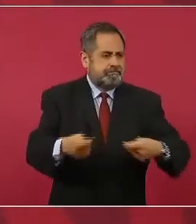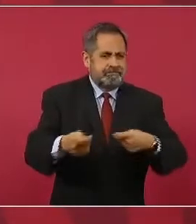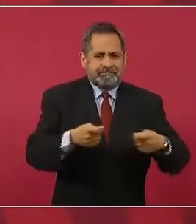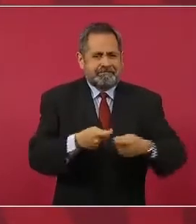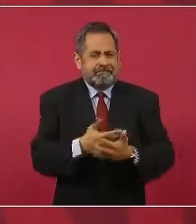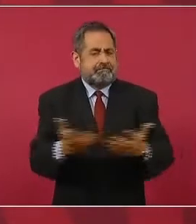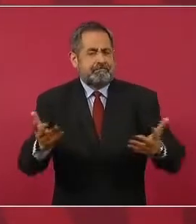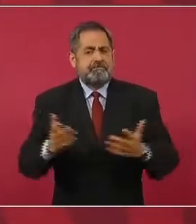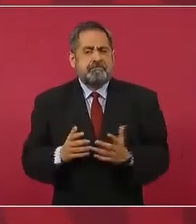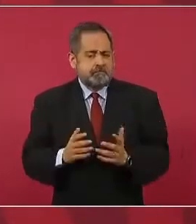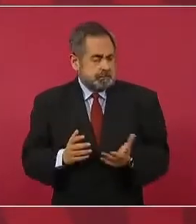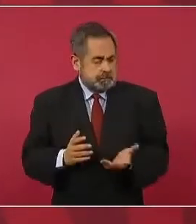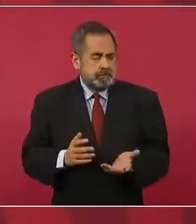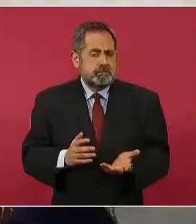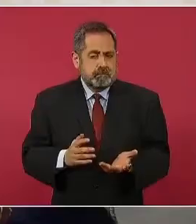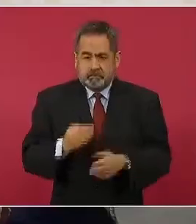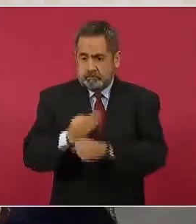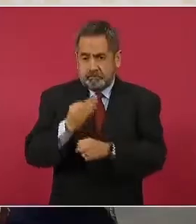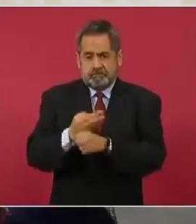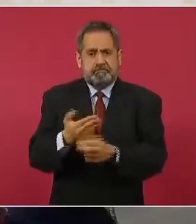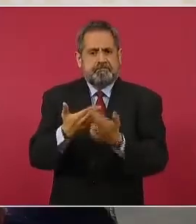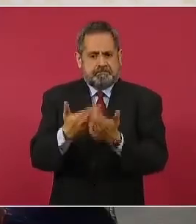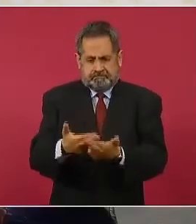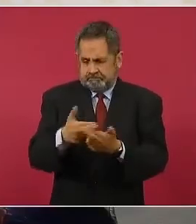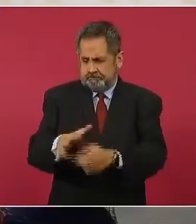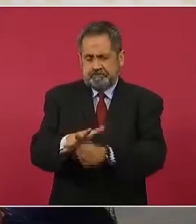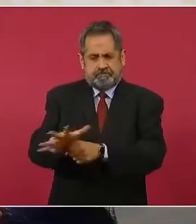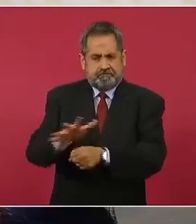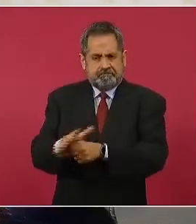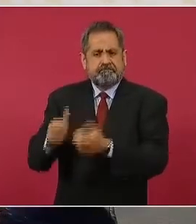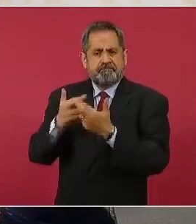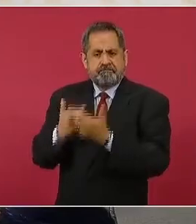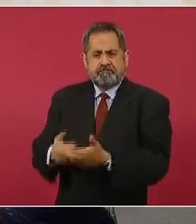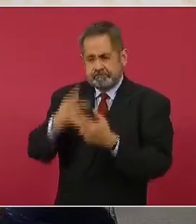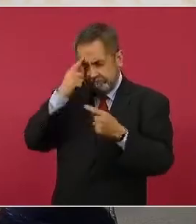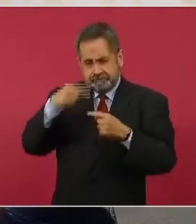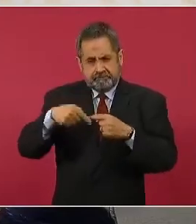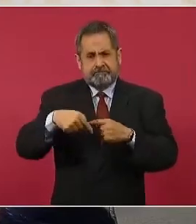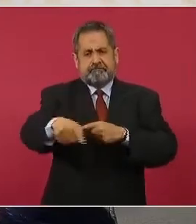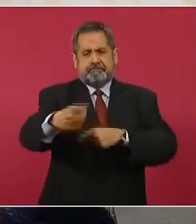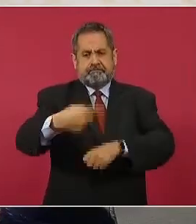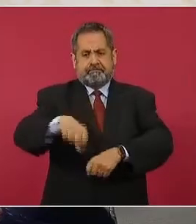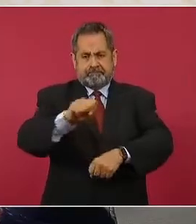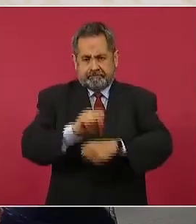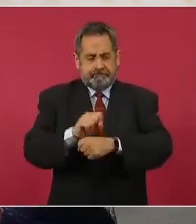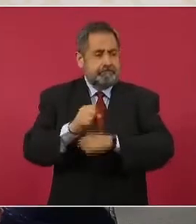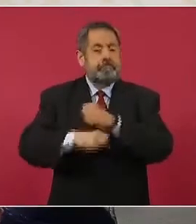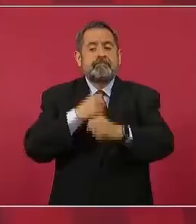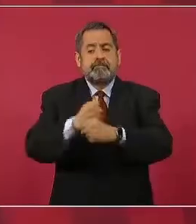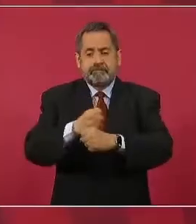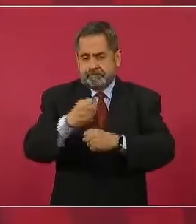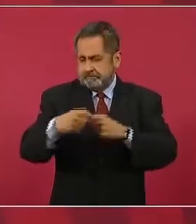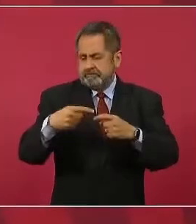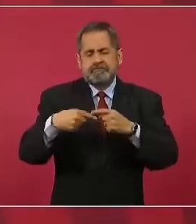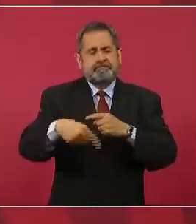y disponer de más de 40,000 millones de pesos